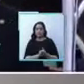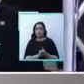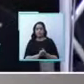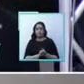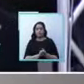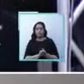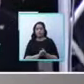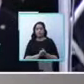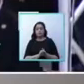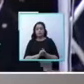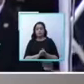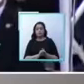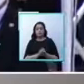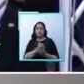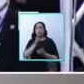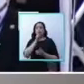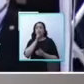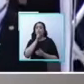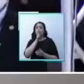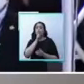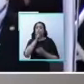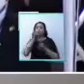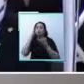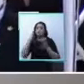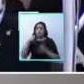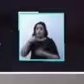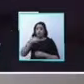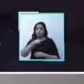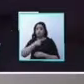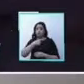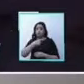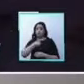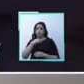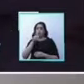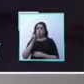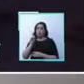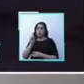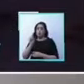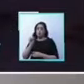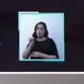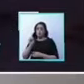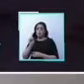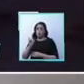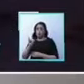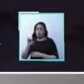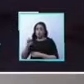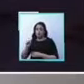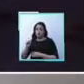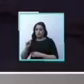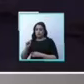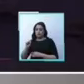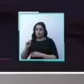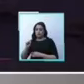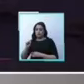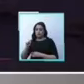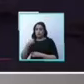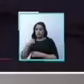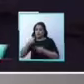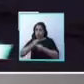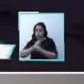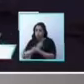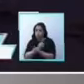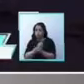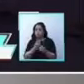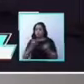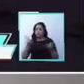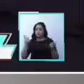nivel internacional, que se consideraba como una banana república sometida, hoy con el papel de la primera mujer presidente de Honduras, que ha demostrado